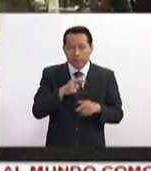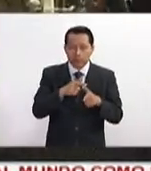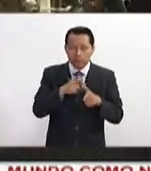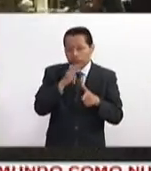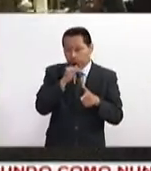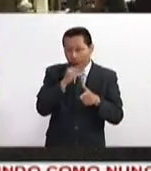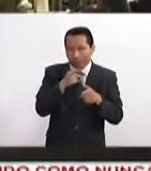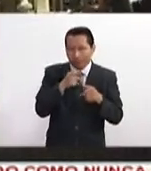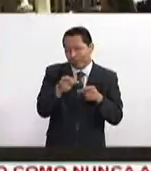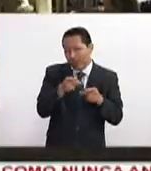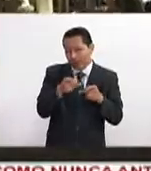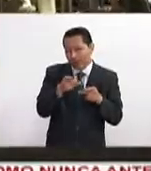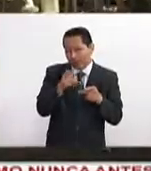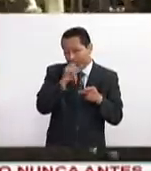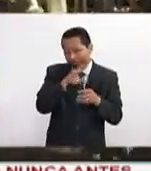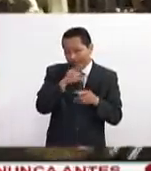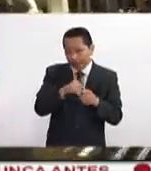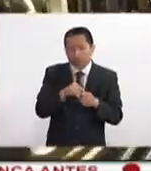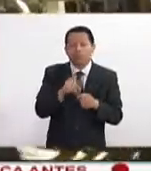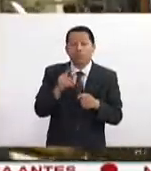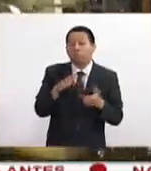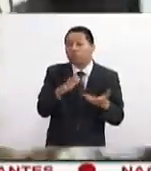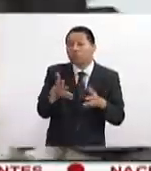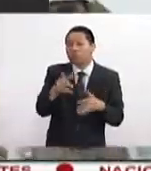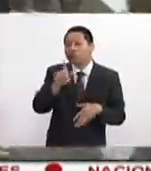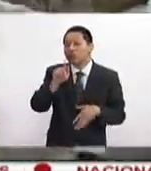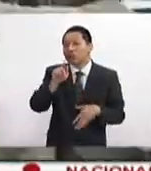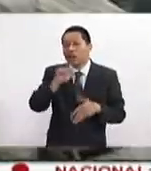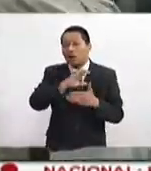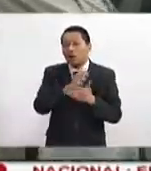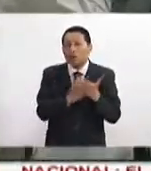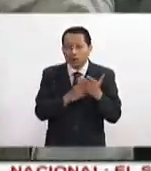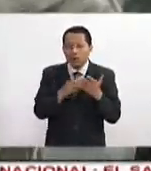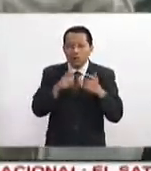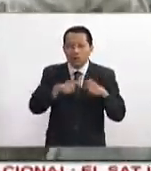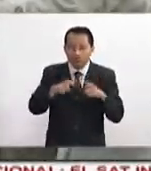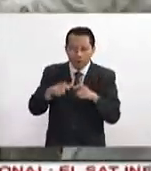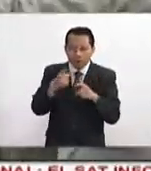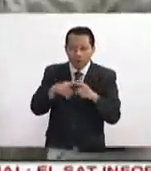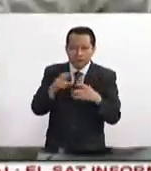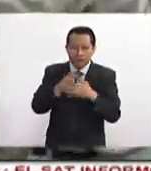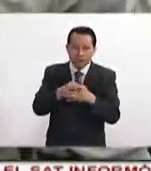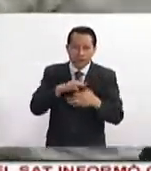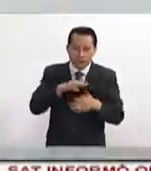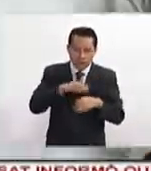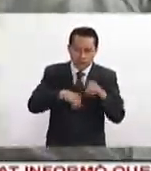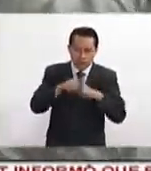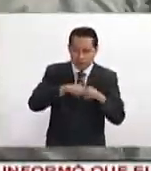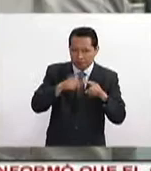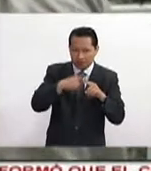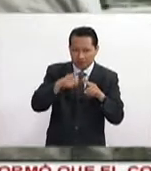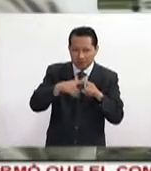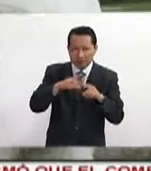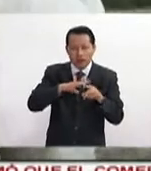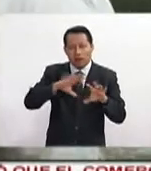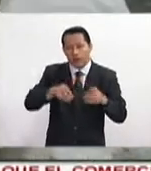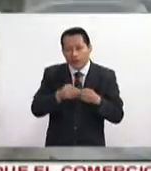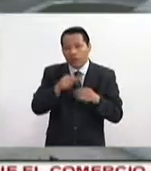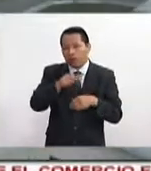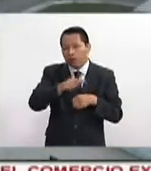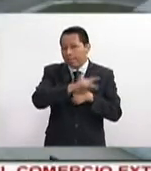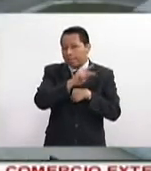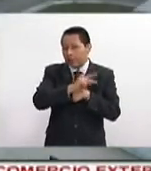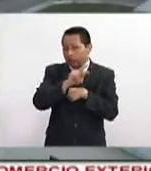plan de trabajo. Le recuerdo que ya hay cerca de 70 contratos petroleros asignados a privadas y empresas de 17